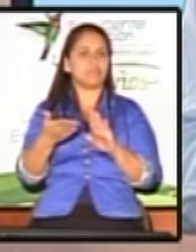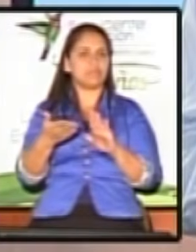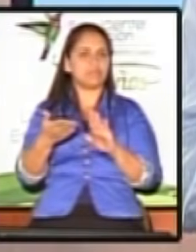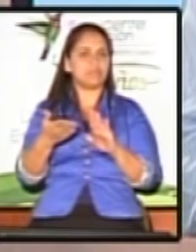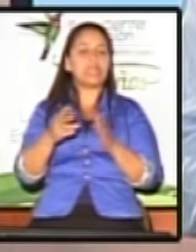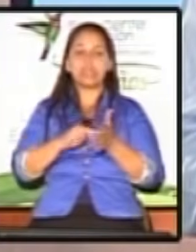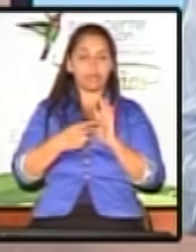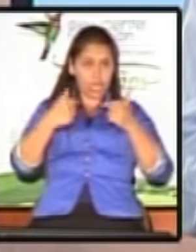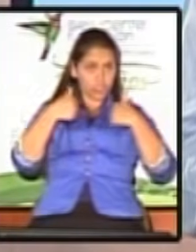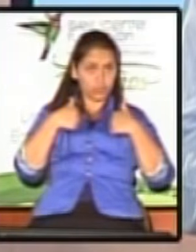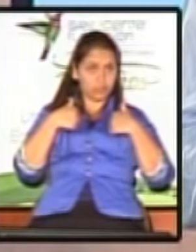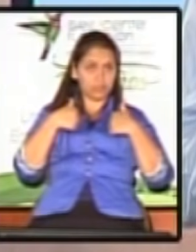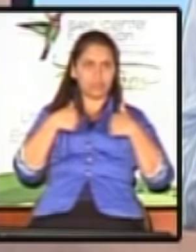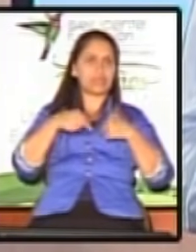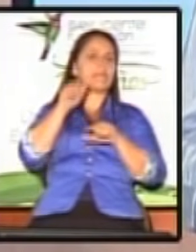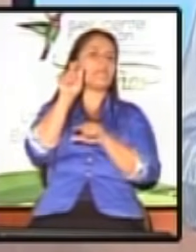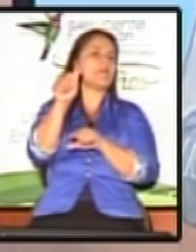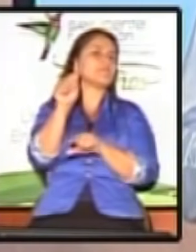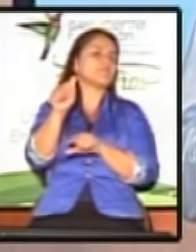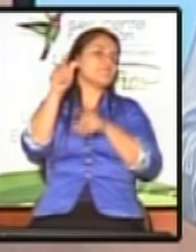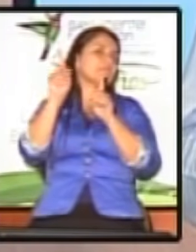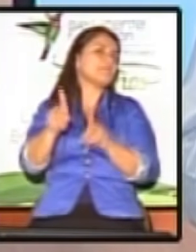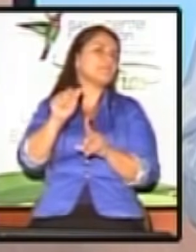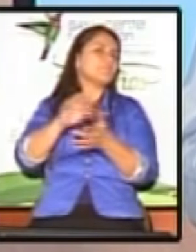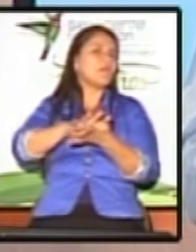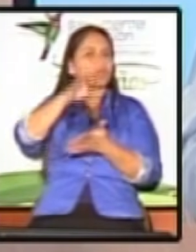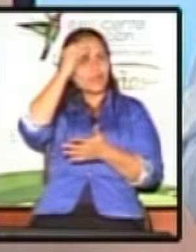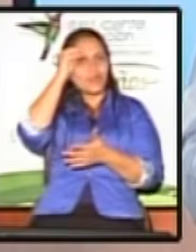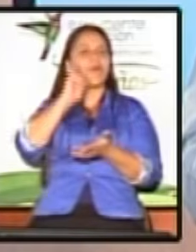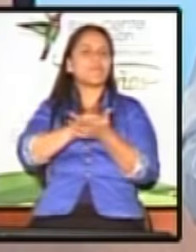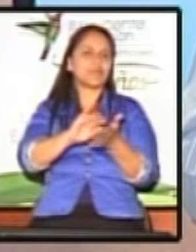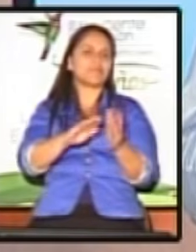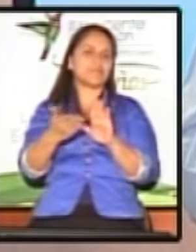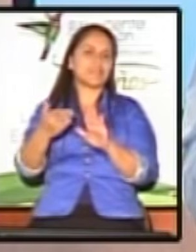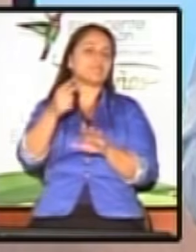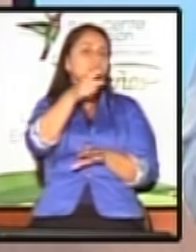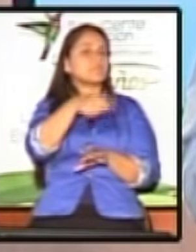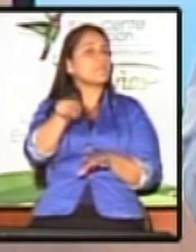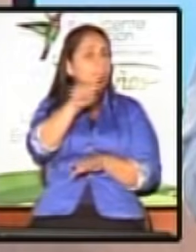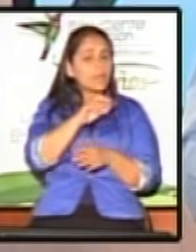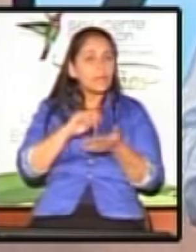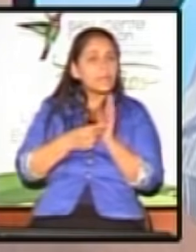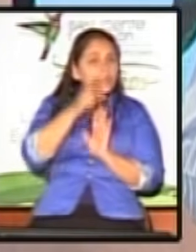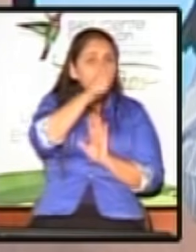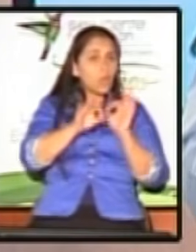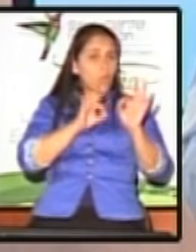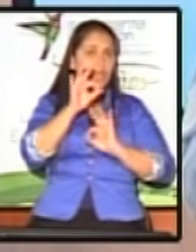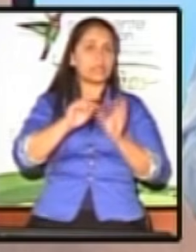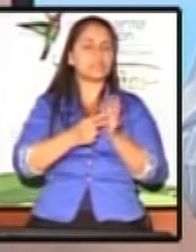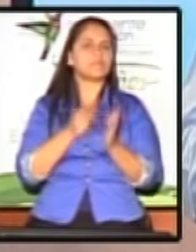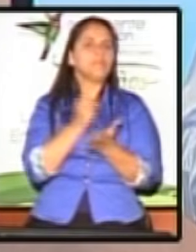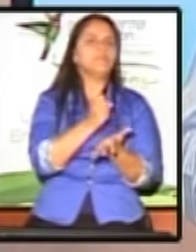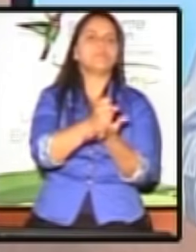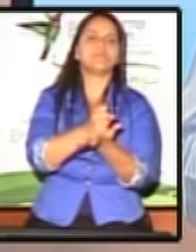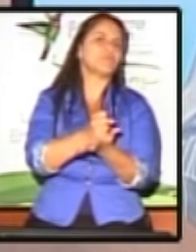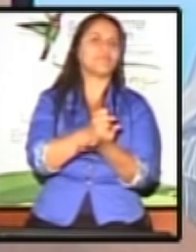por él y su familia. Asimismo, ese es el reto que les dejo. cuidar al otro no tiene muchas diferencias con